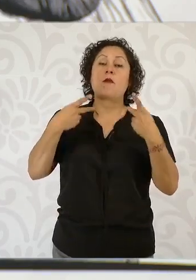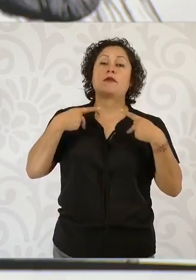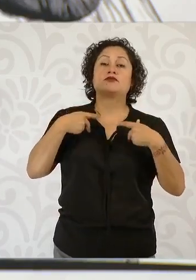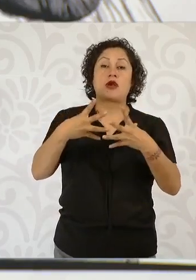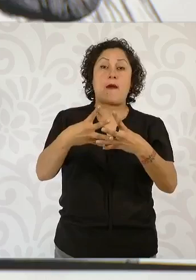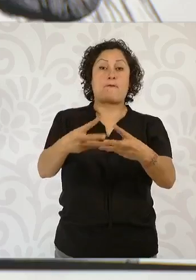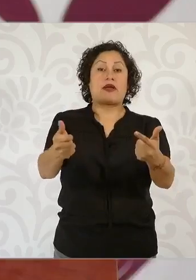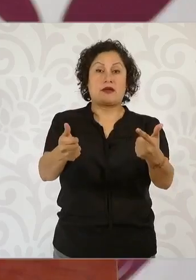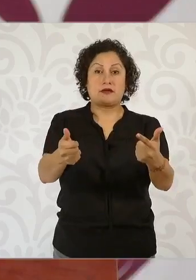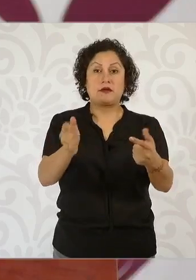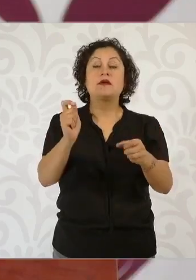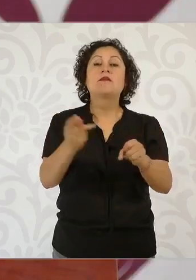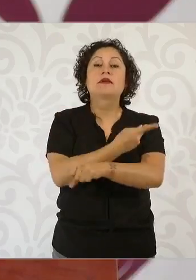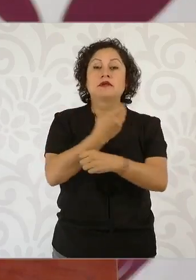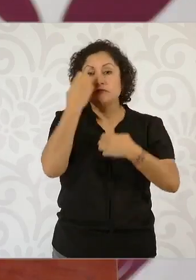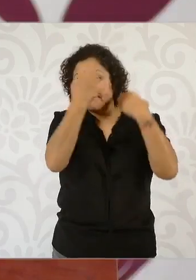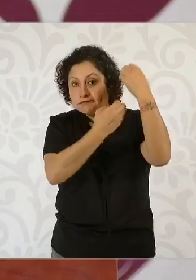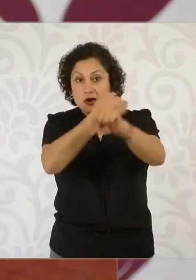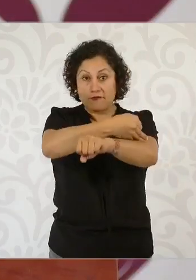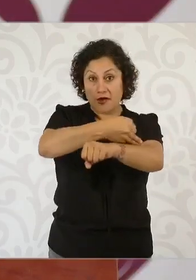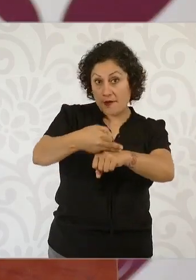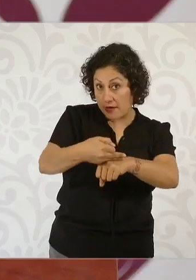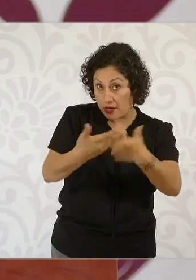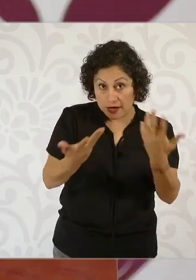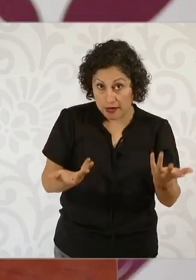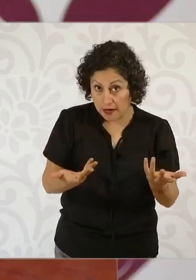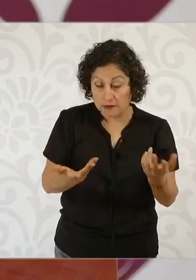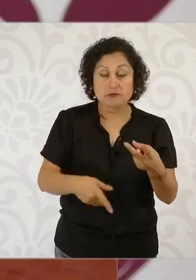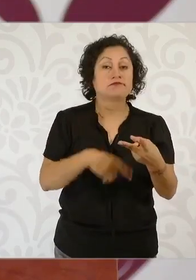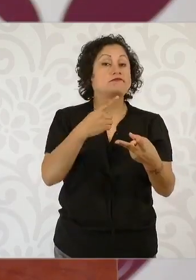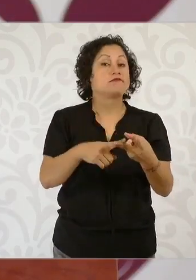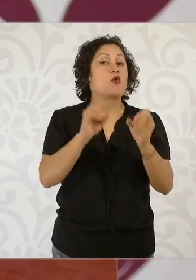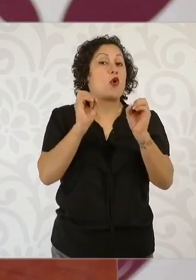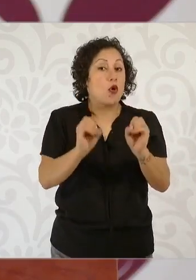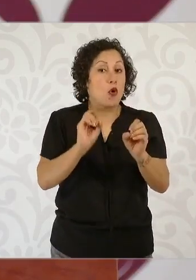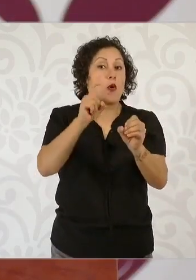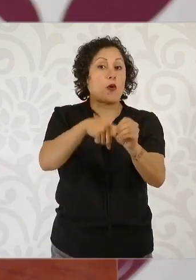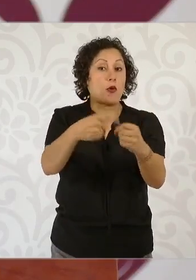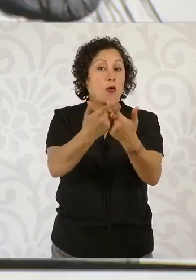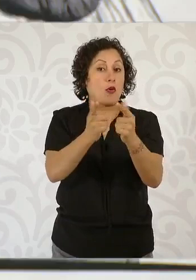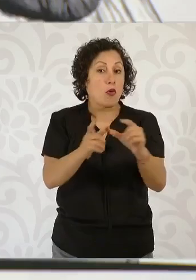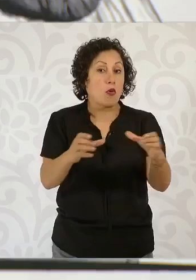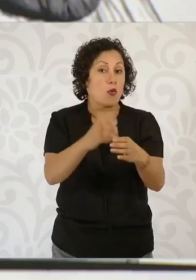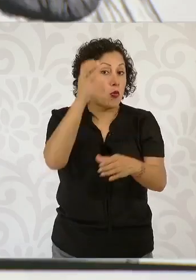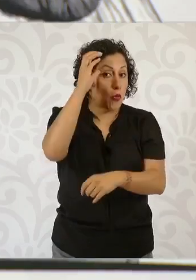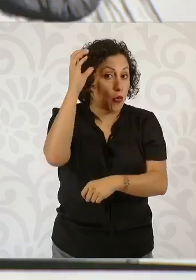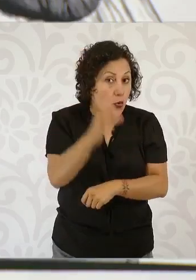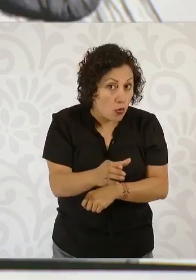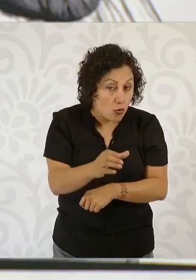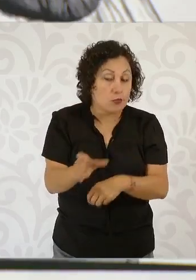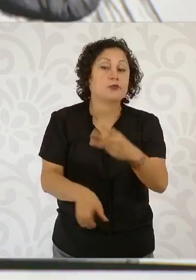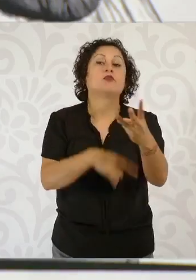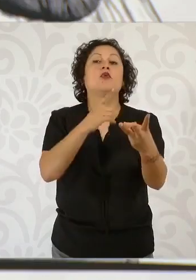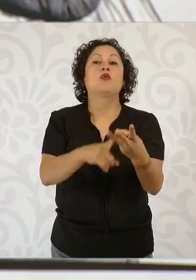tema familiar, si estuvo vinculado con un tema de delincuencia organizada, si estuvo vinculado con un